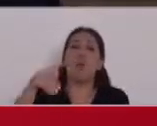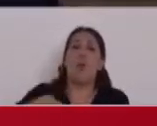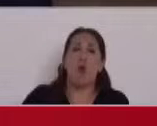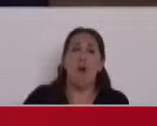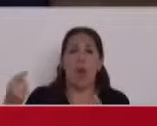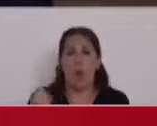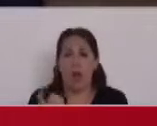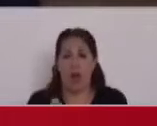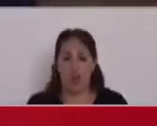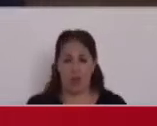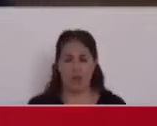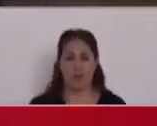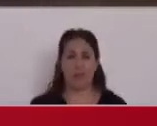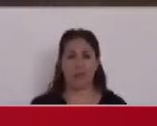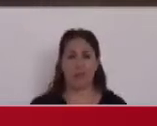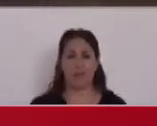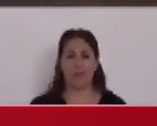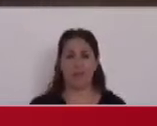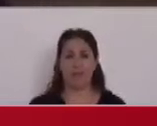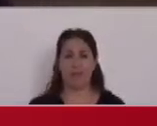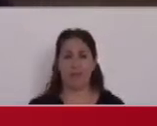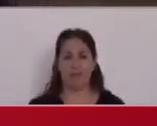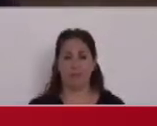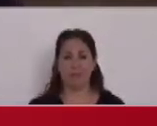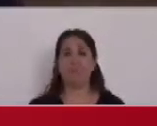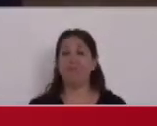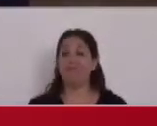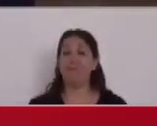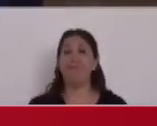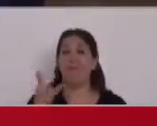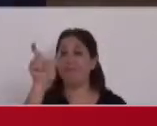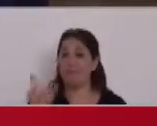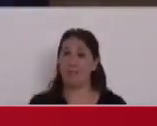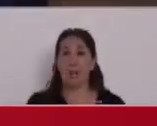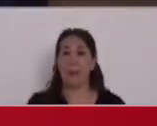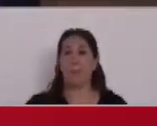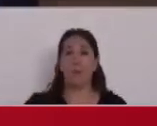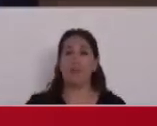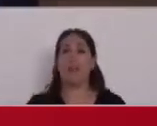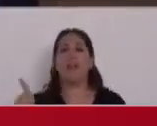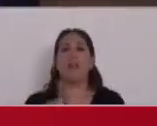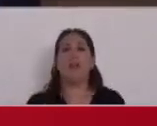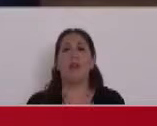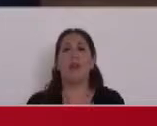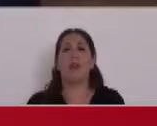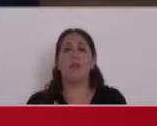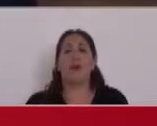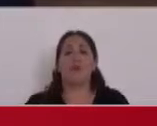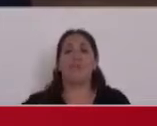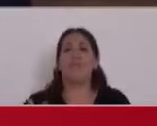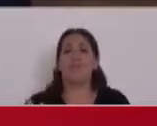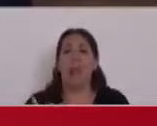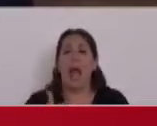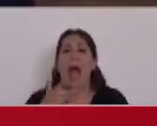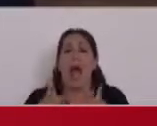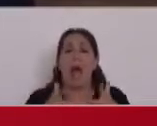la inflación, aumentar las tarifas o quitar los subsidios, que ha sido el otro gran tema, es un tema también que mueve el tema de la